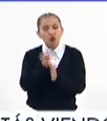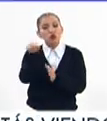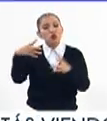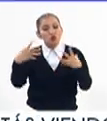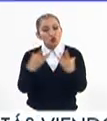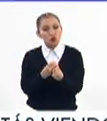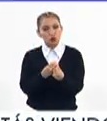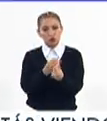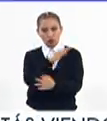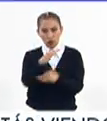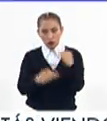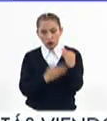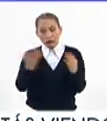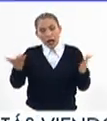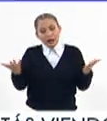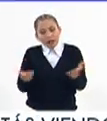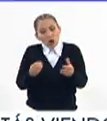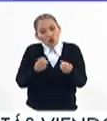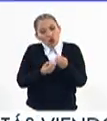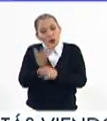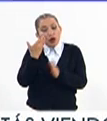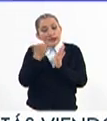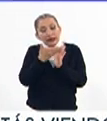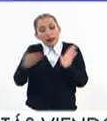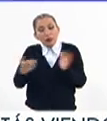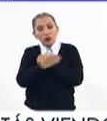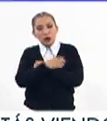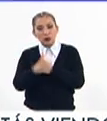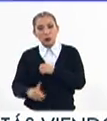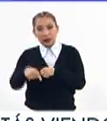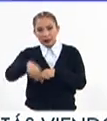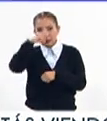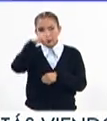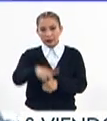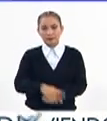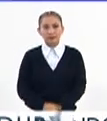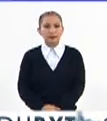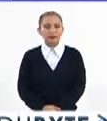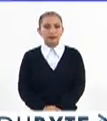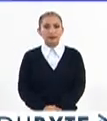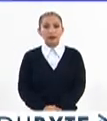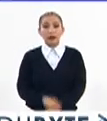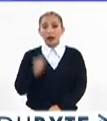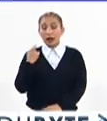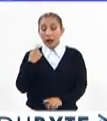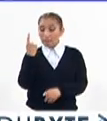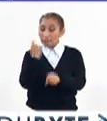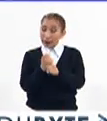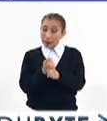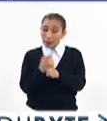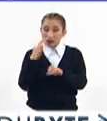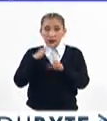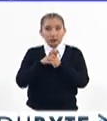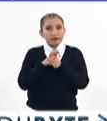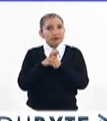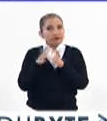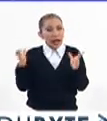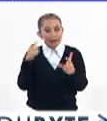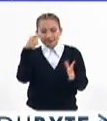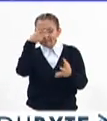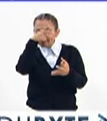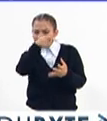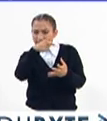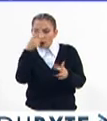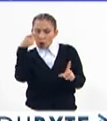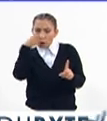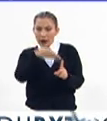a que juntos edifiquemos una nueva era de la educación pública en México, que tendrá como sus primeros grandes